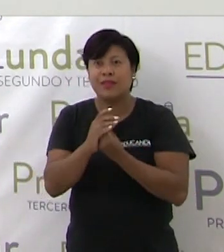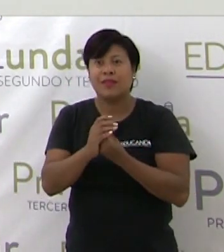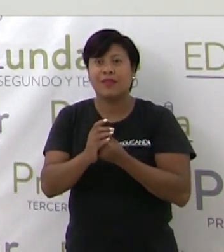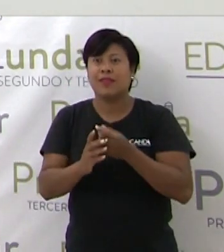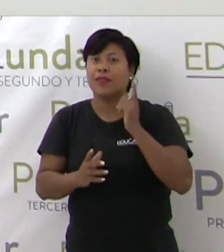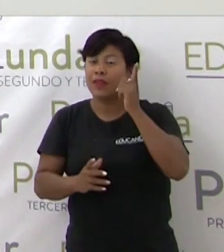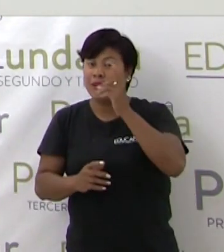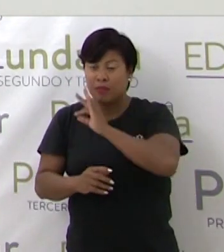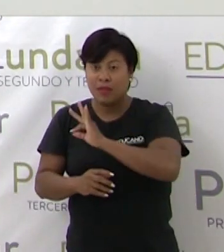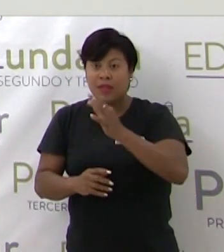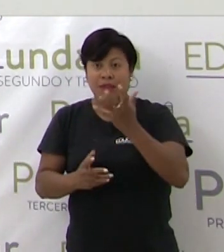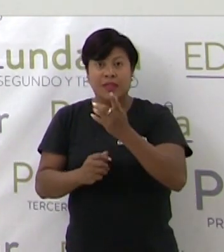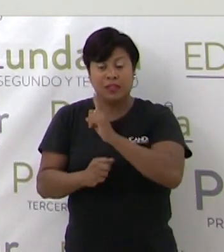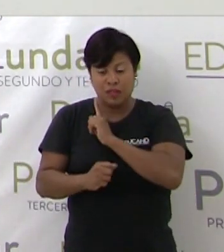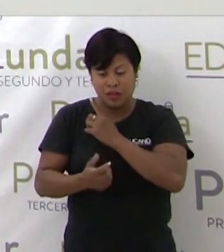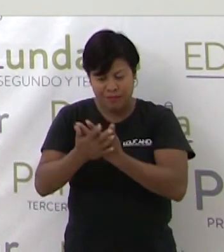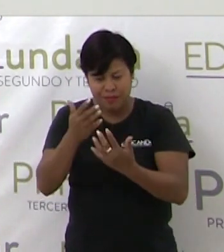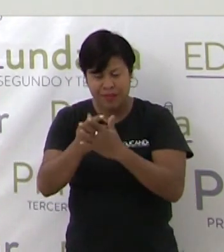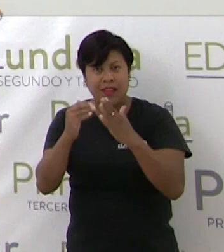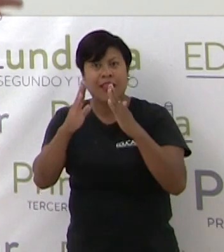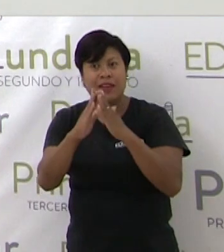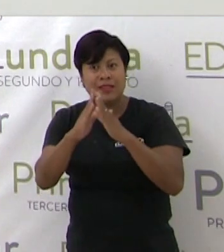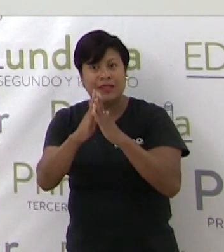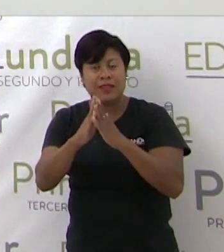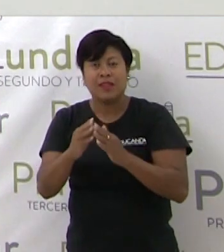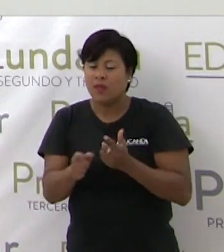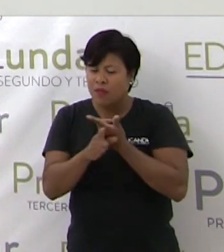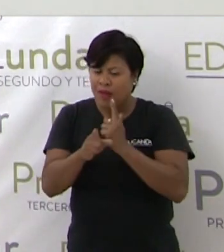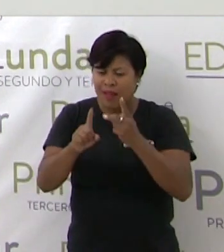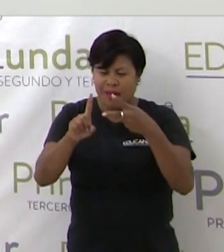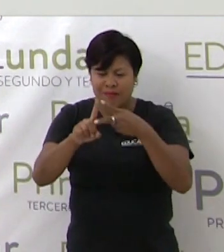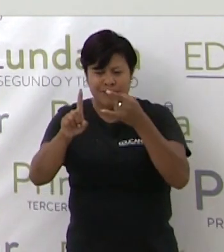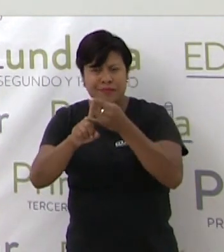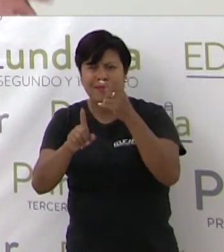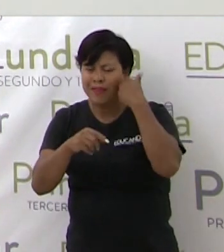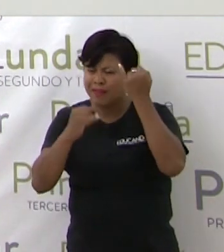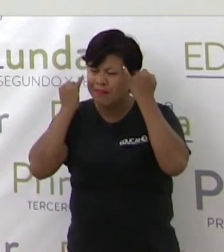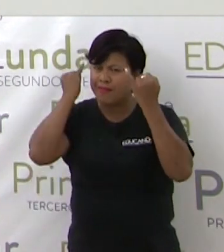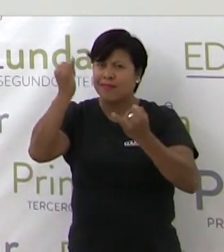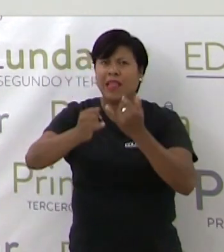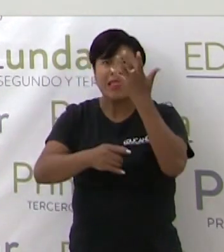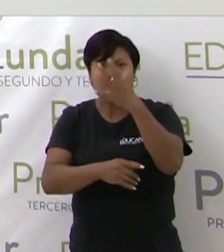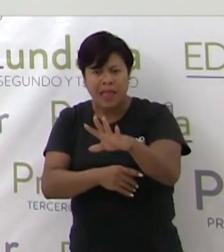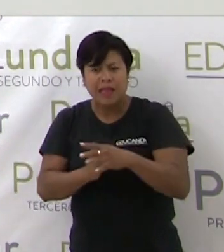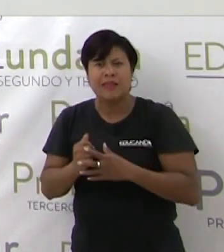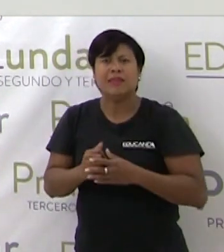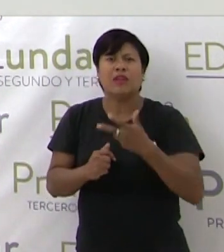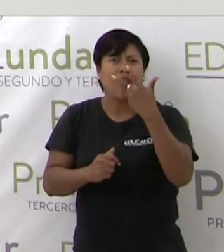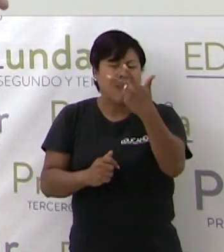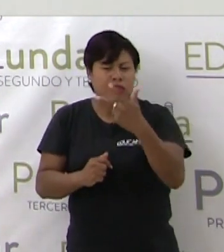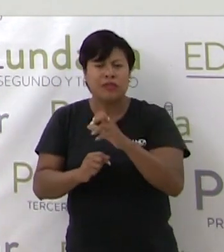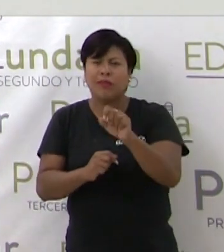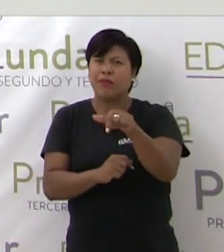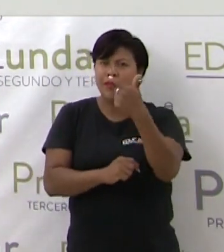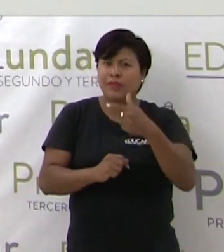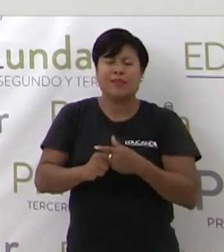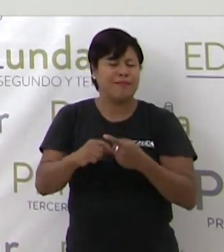que puedan trazar ustedes solitos en casa cualquier otra figura geométrica que se les ocurra, una de 10 lados, de 8 lados, de 12